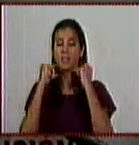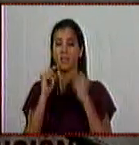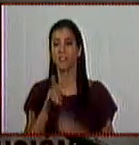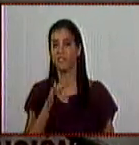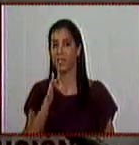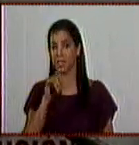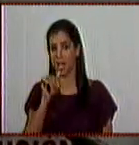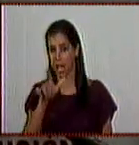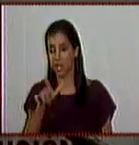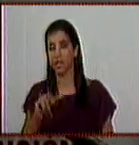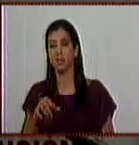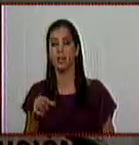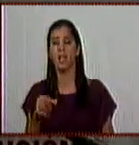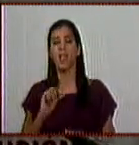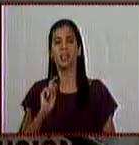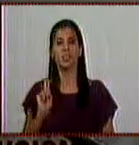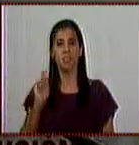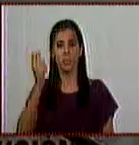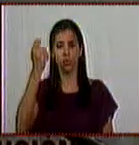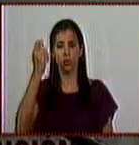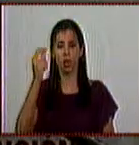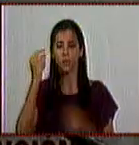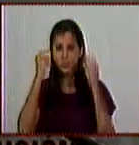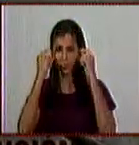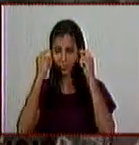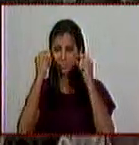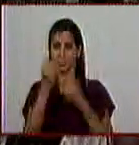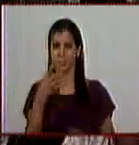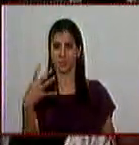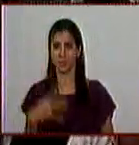diputado Arias Cárdenas vicepresidenta del